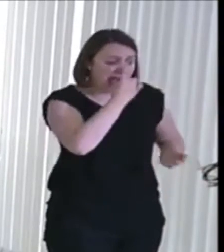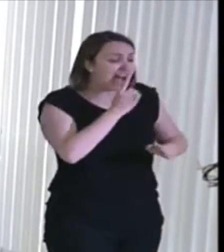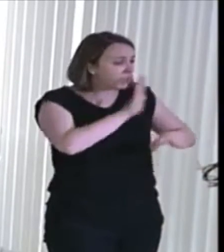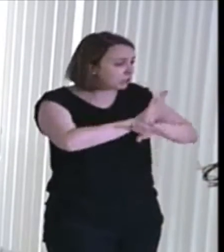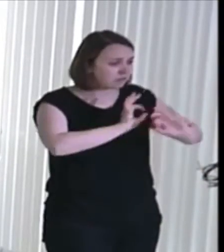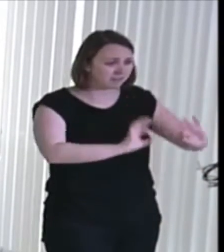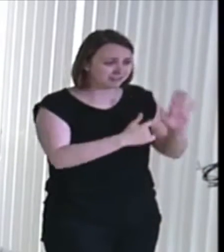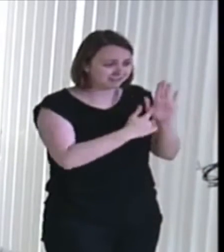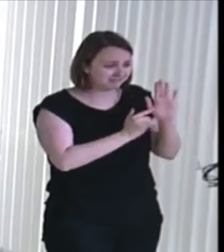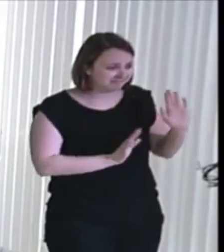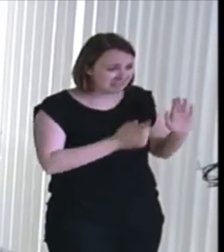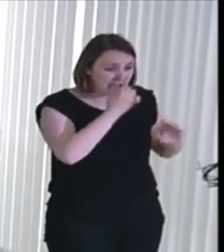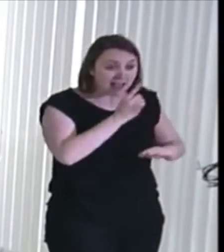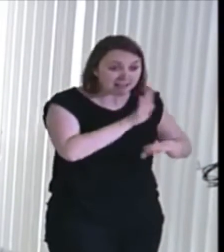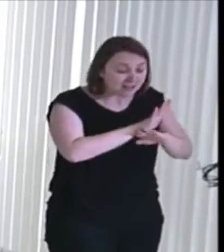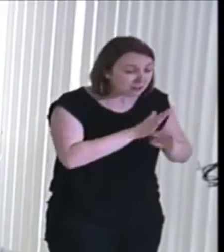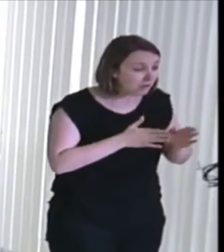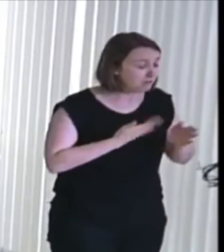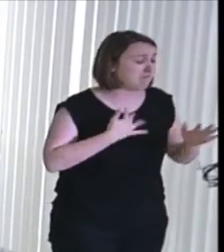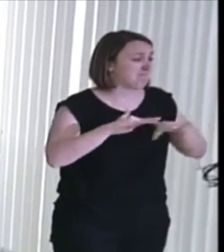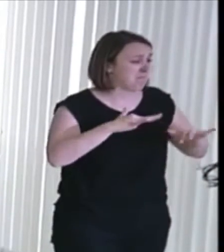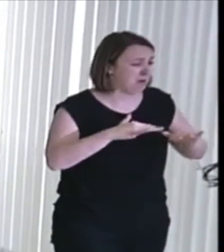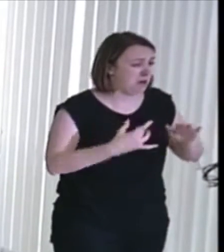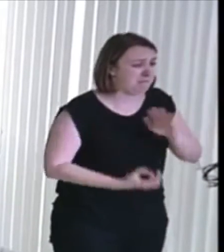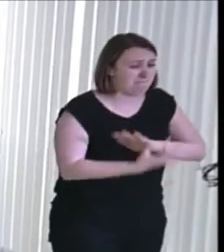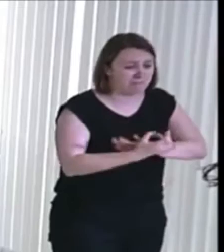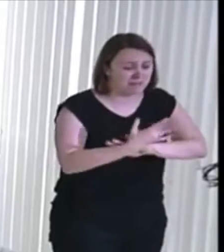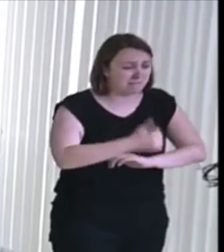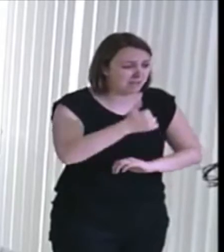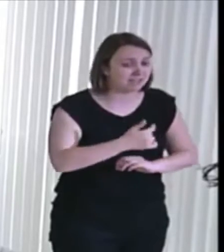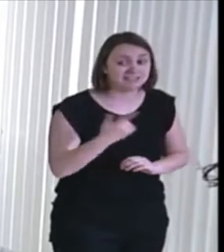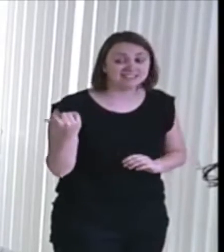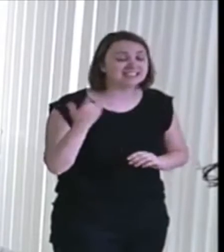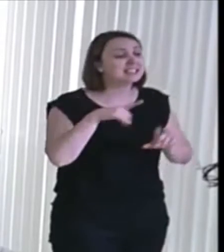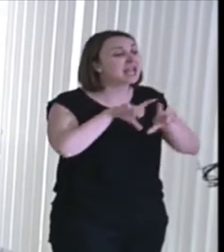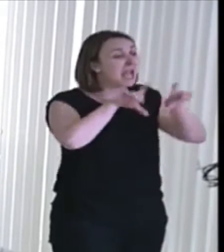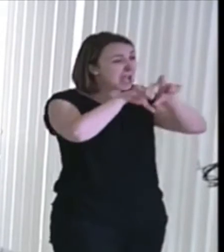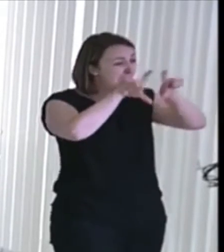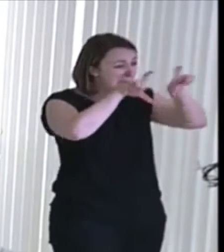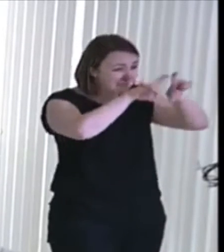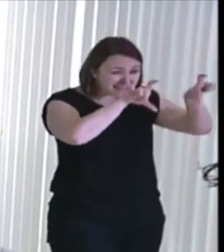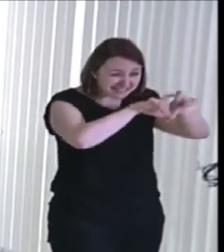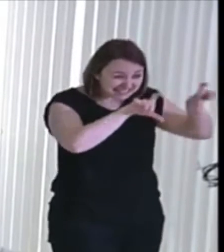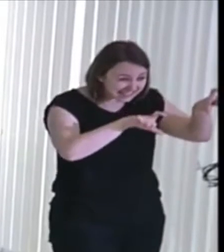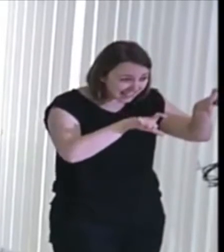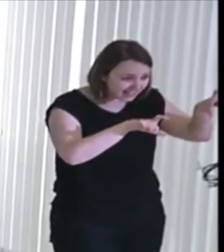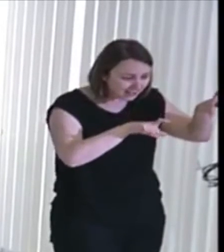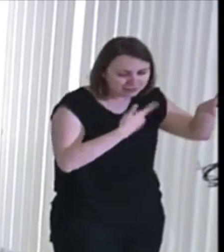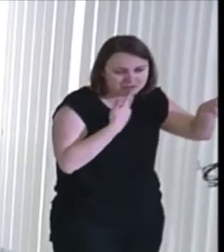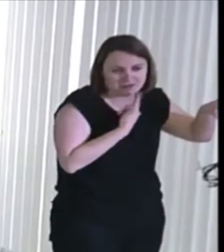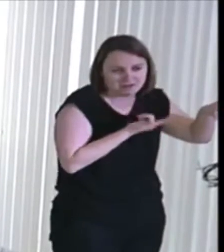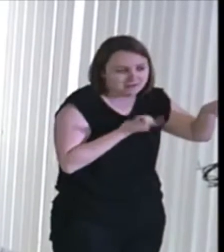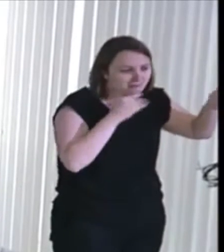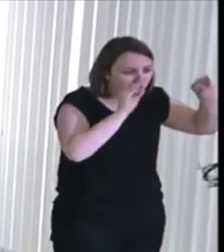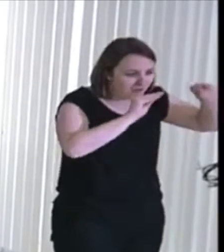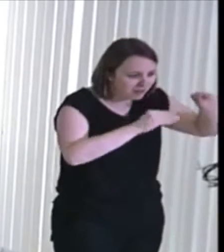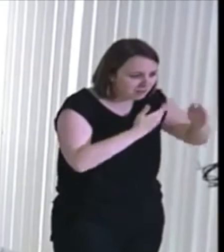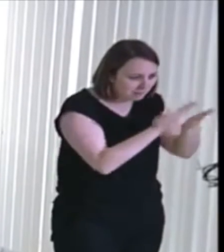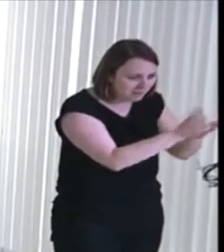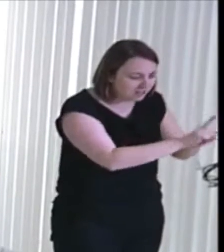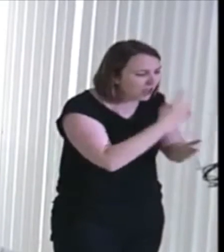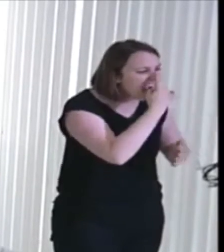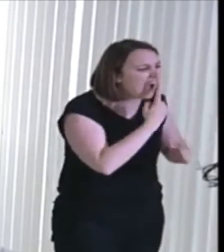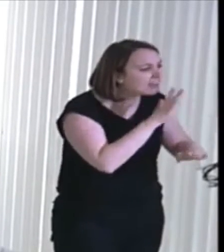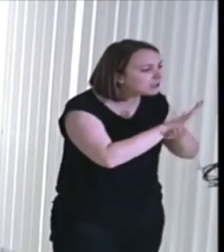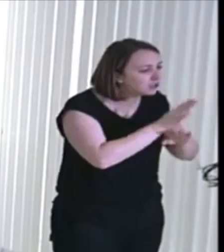actitud ante la vida te va a mover mucho más que el resto. No, hay varios empresarios en los cuales no te piden formación y te piden actitud